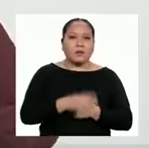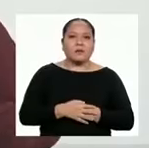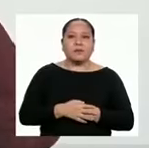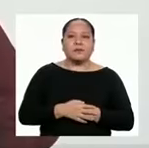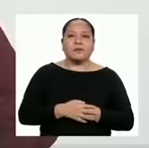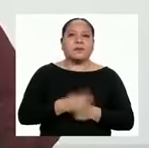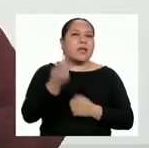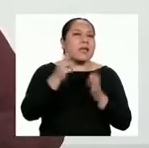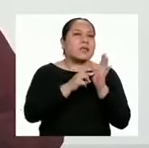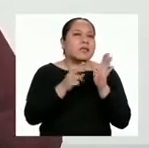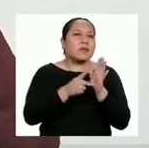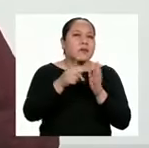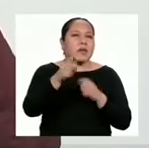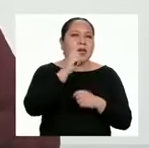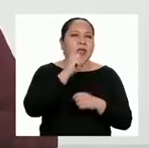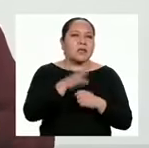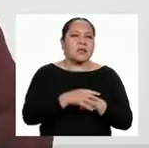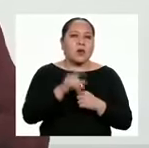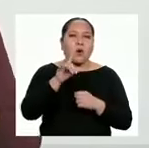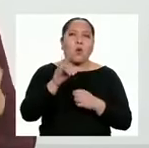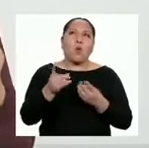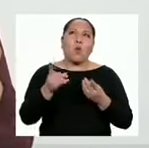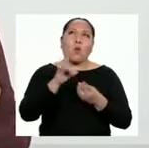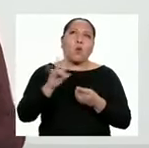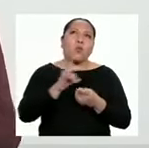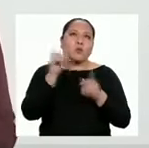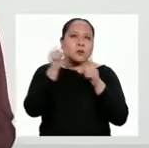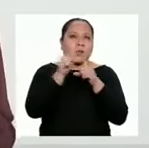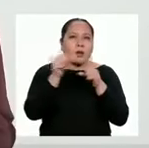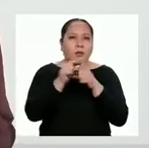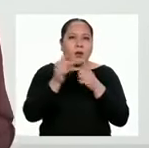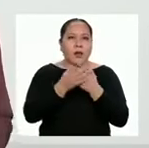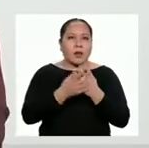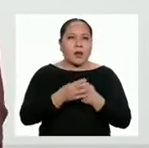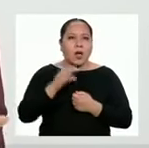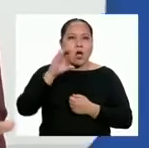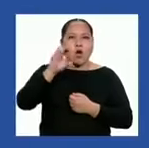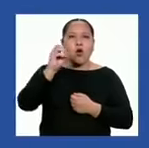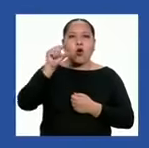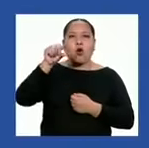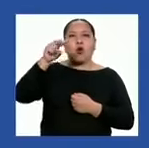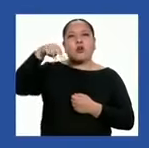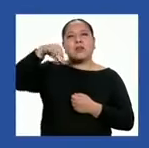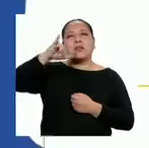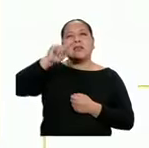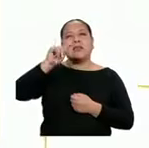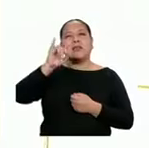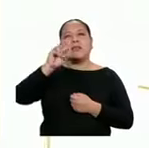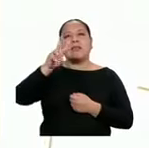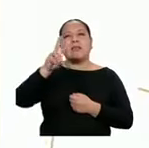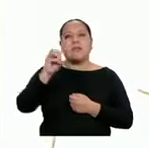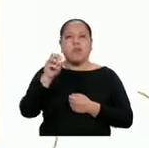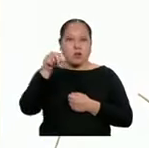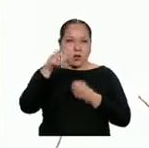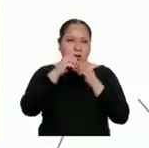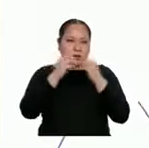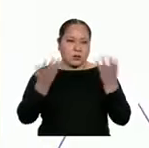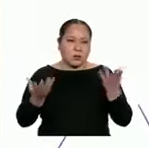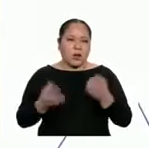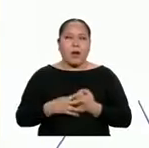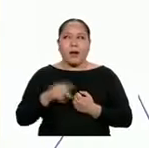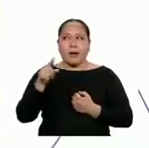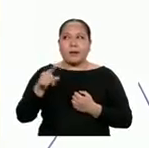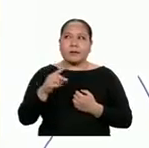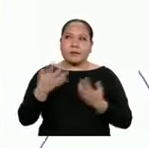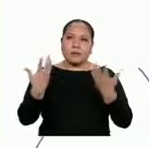a qué crees que se referirán cuando utilizan la palabra cognitivo en la oración? Lo cognitivo tiene